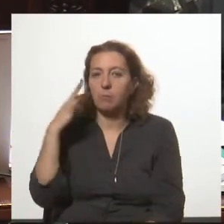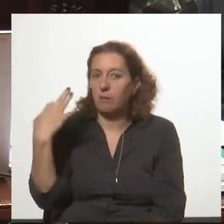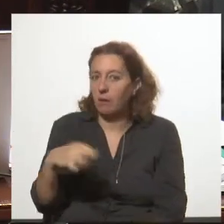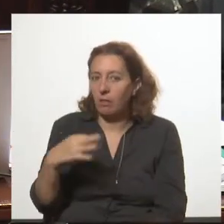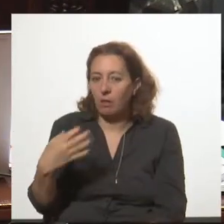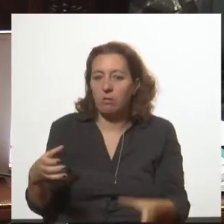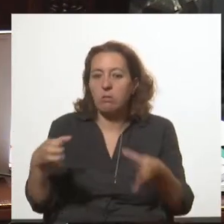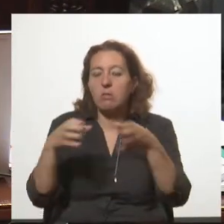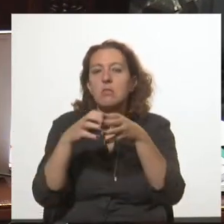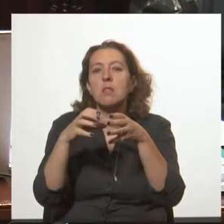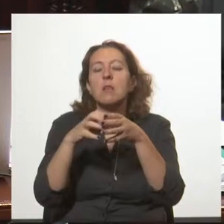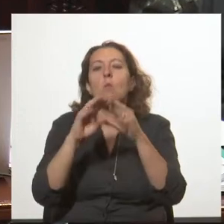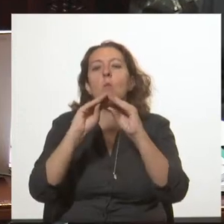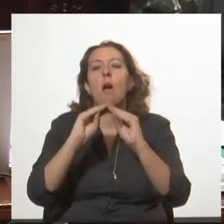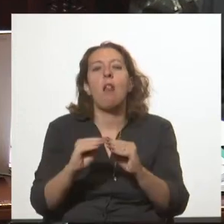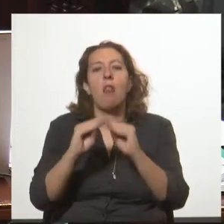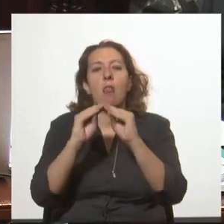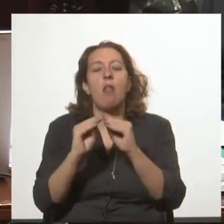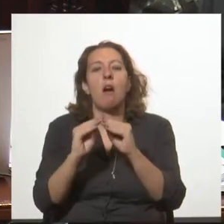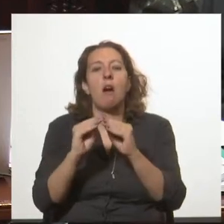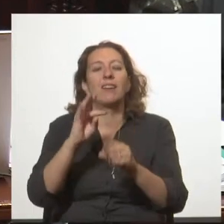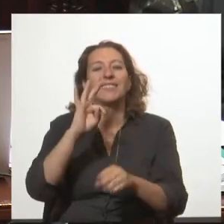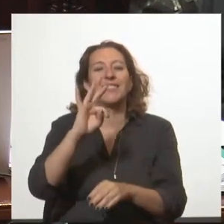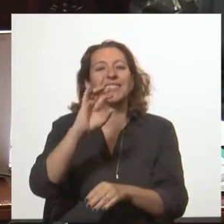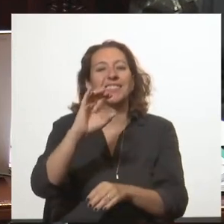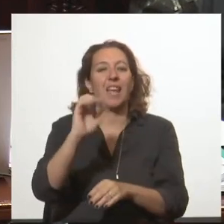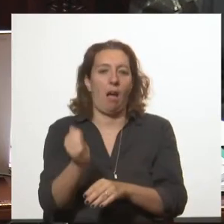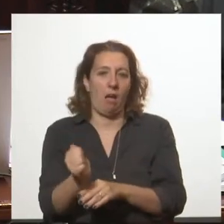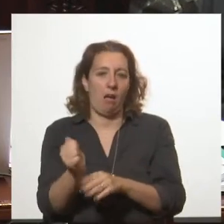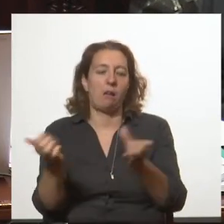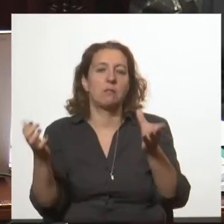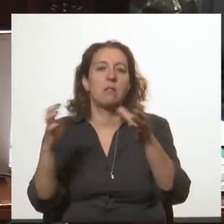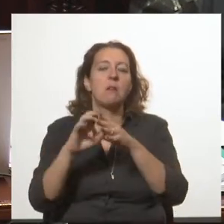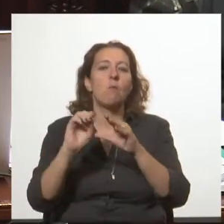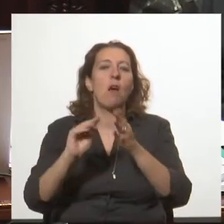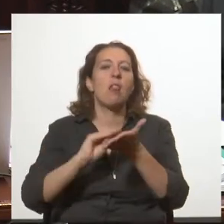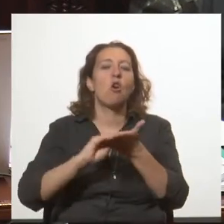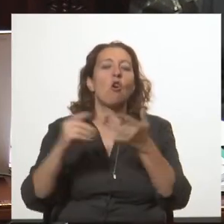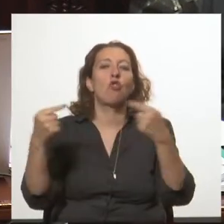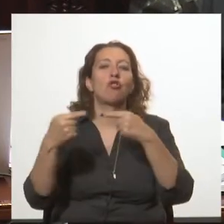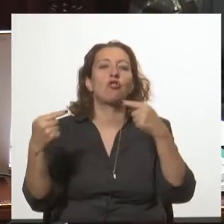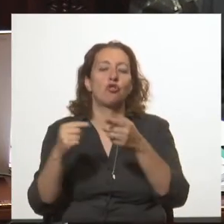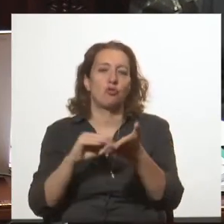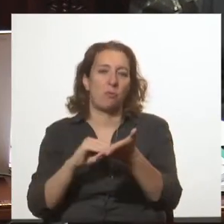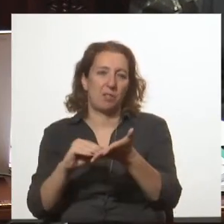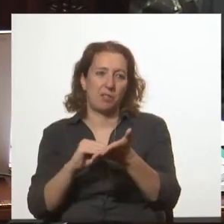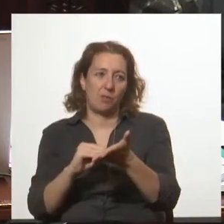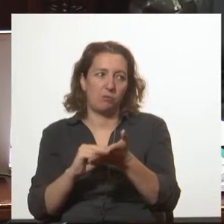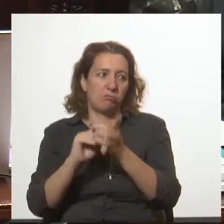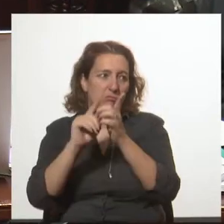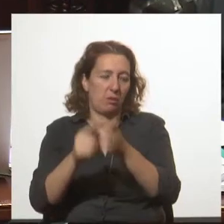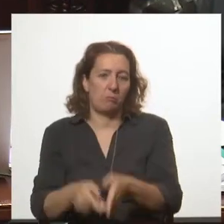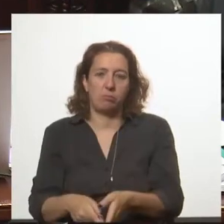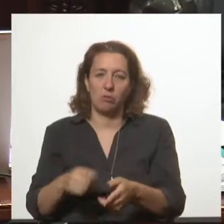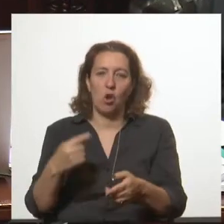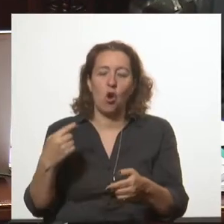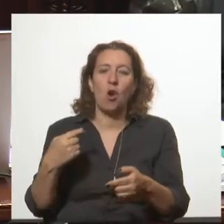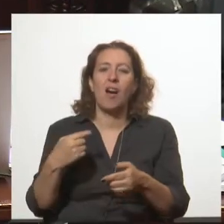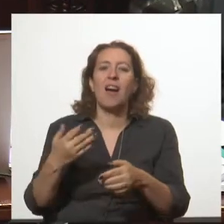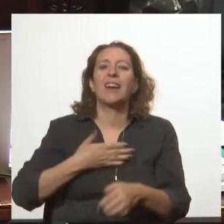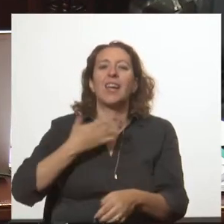lo contencioso-administrativo sentenció no haciendo lugar al recurso de nulidad que la